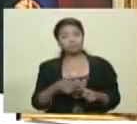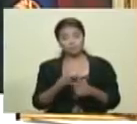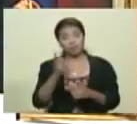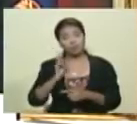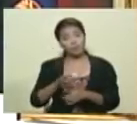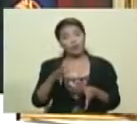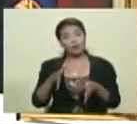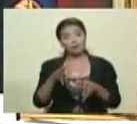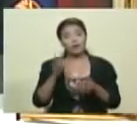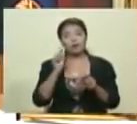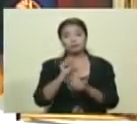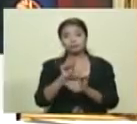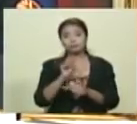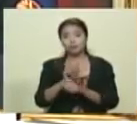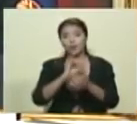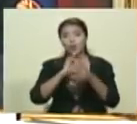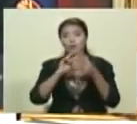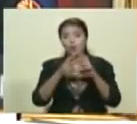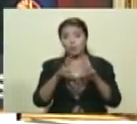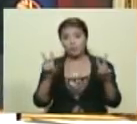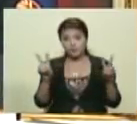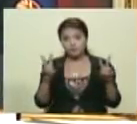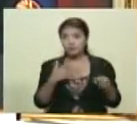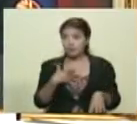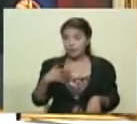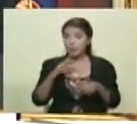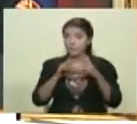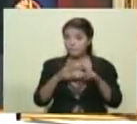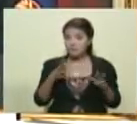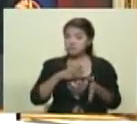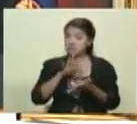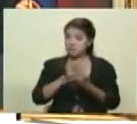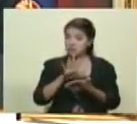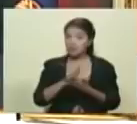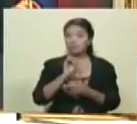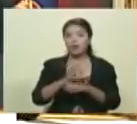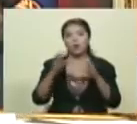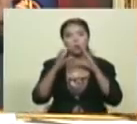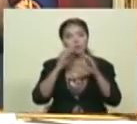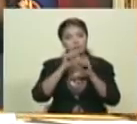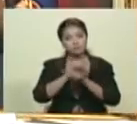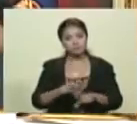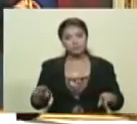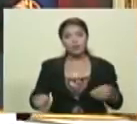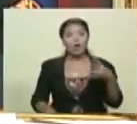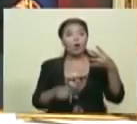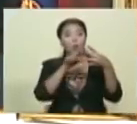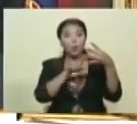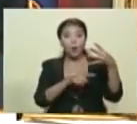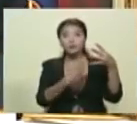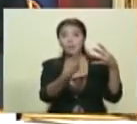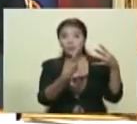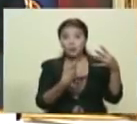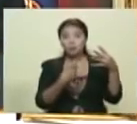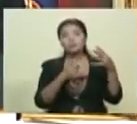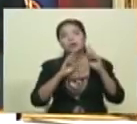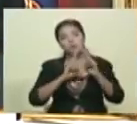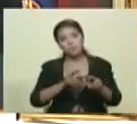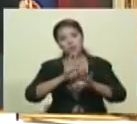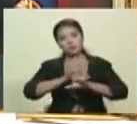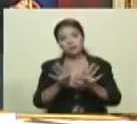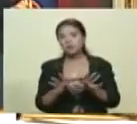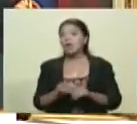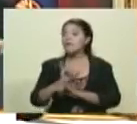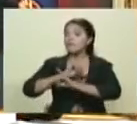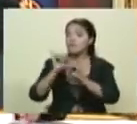batalla comunicacional si queremos paz, Ernesto, si queremos tranquilidad. Bueno, cuatro preguntas, cuatro respuestas. Para